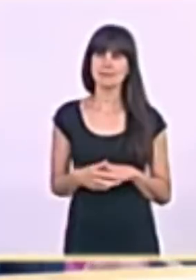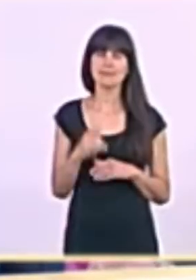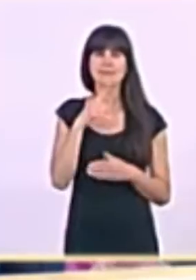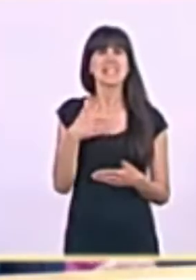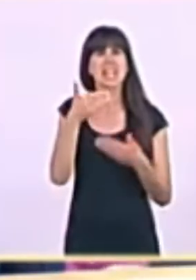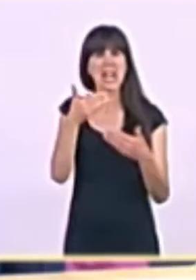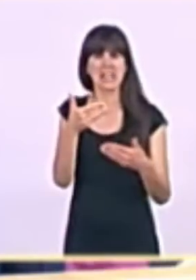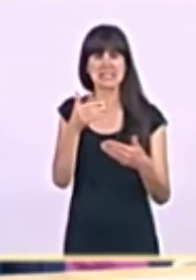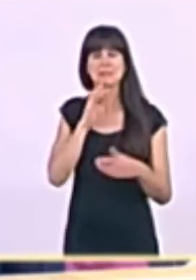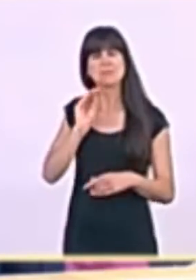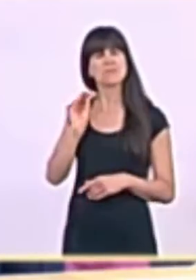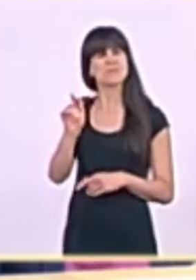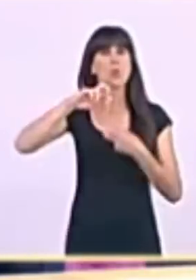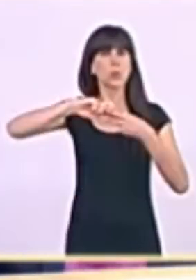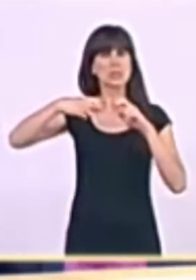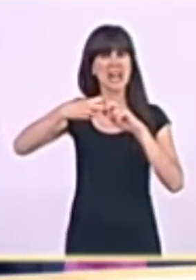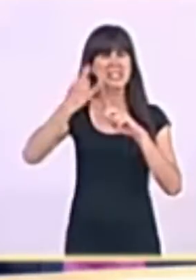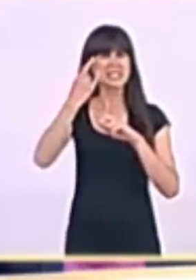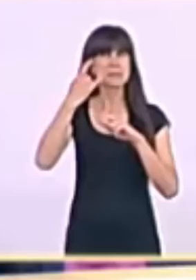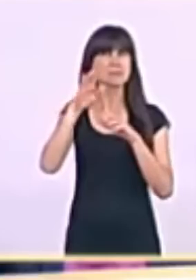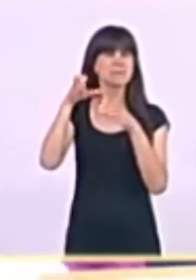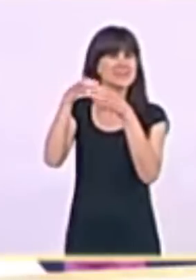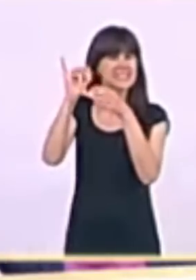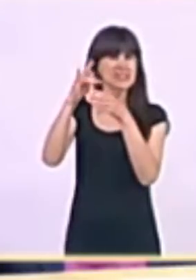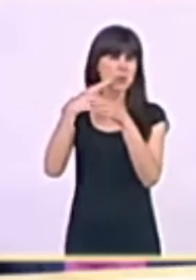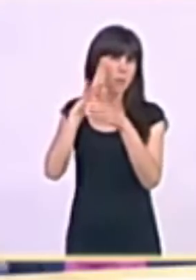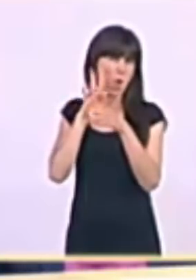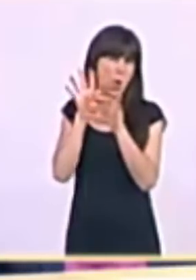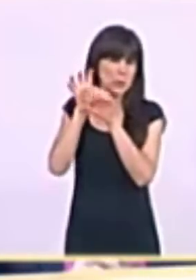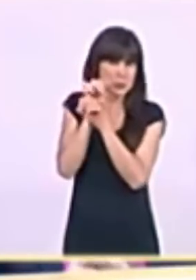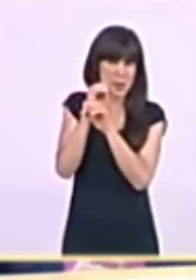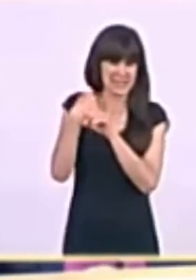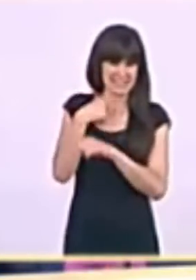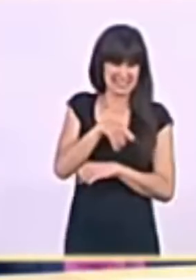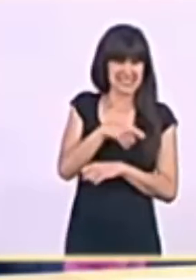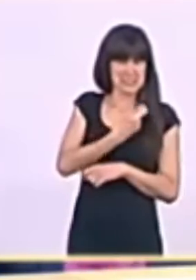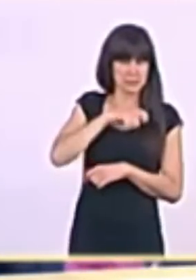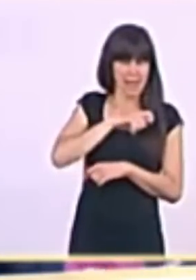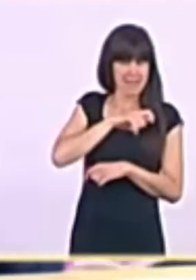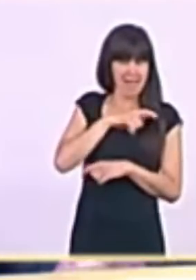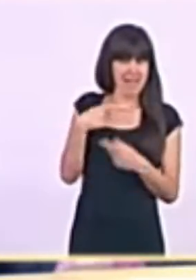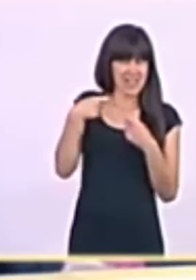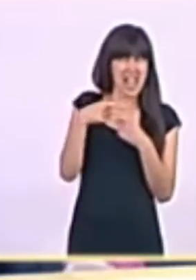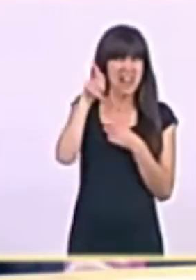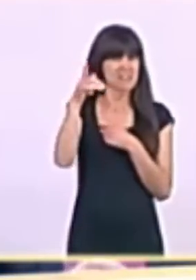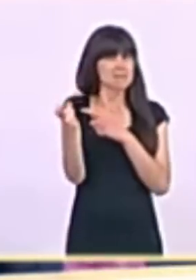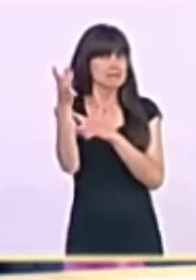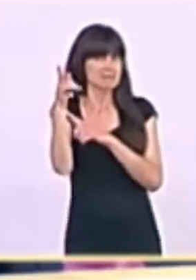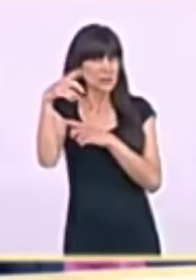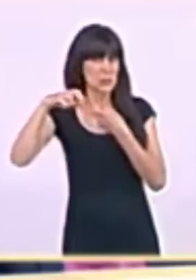satisfechos con su gestión en el Gobierno? Conteste a esto, porque estaría bueno que con su voto a favor en el Consejo de